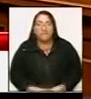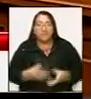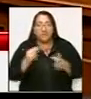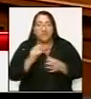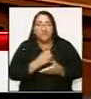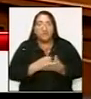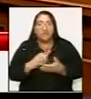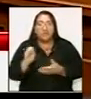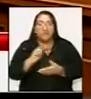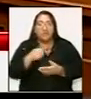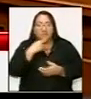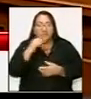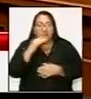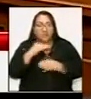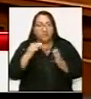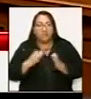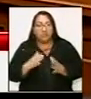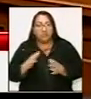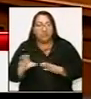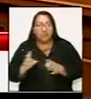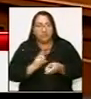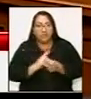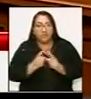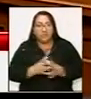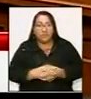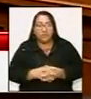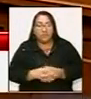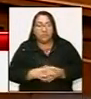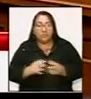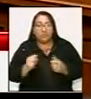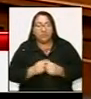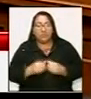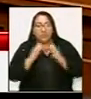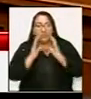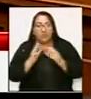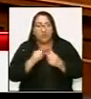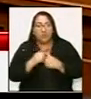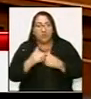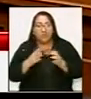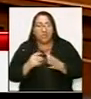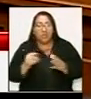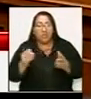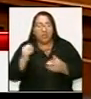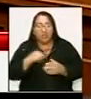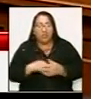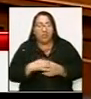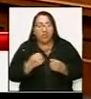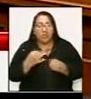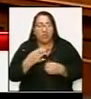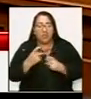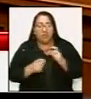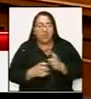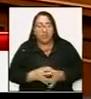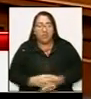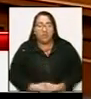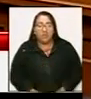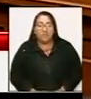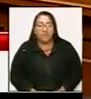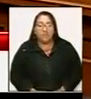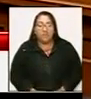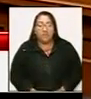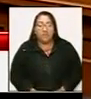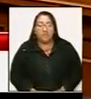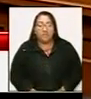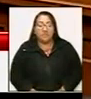emergencia mujer a las comisarías está ayudando a cambiar la atención que brinda las comisarías, que es donde van la mayoría de las víctimas de violencia de